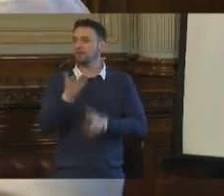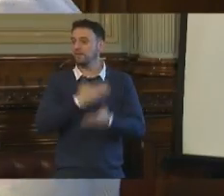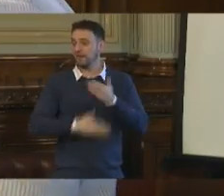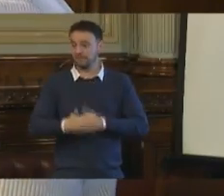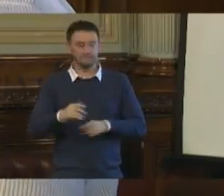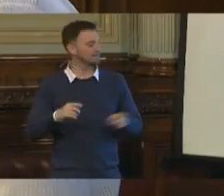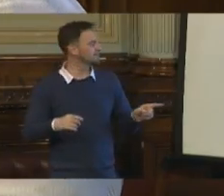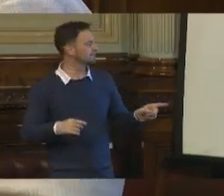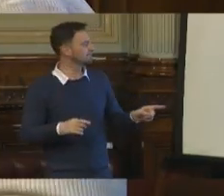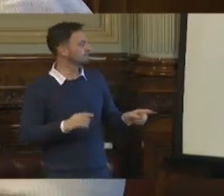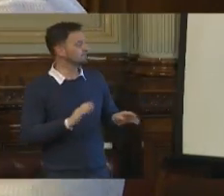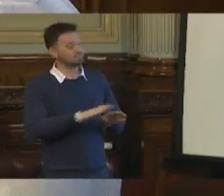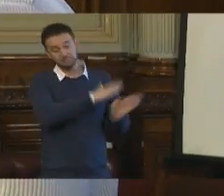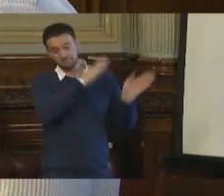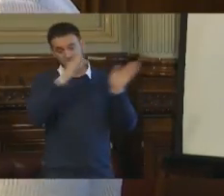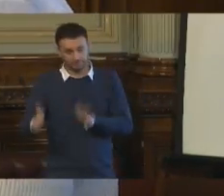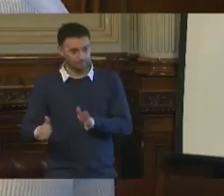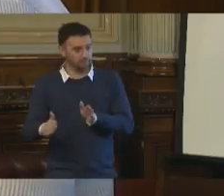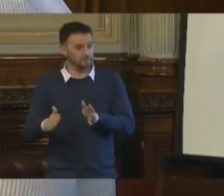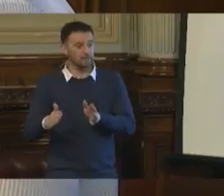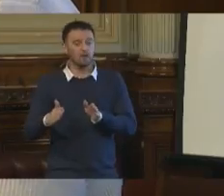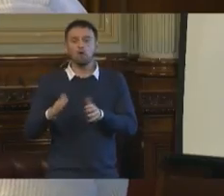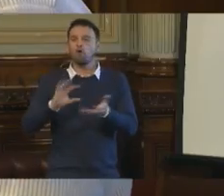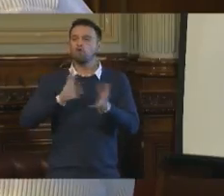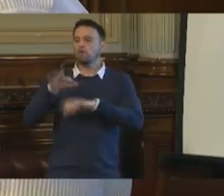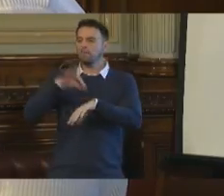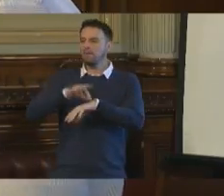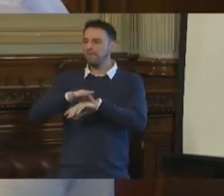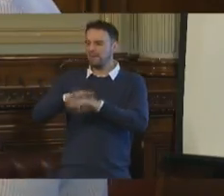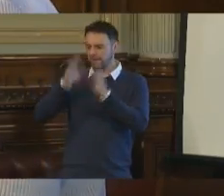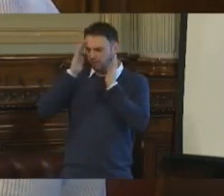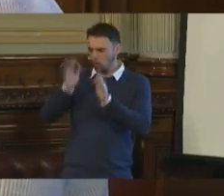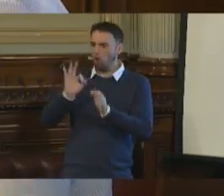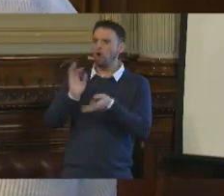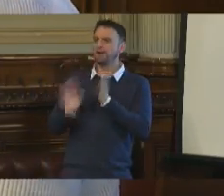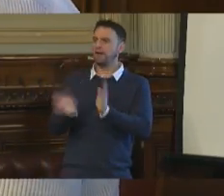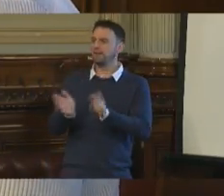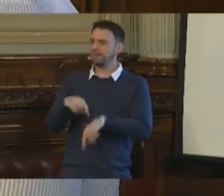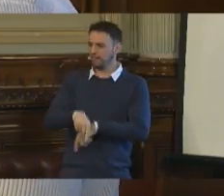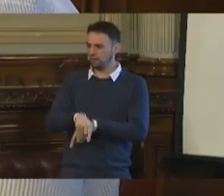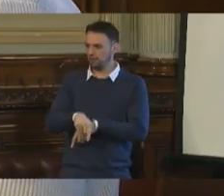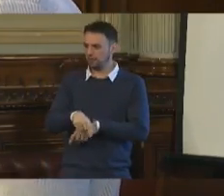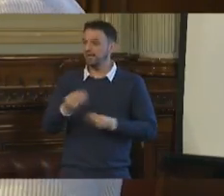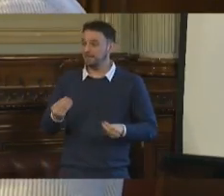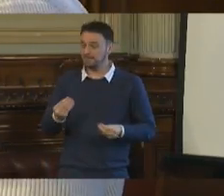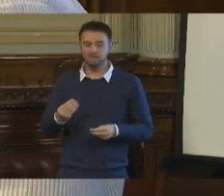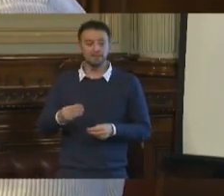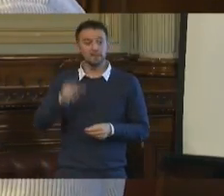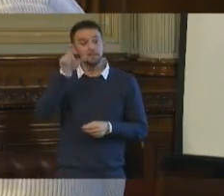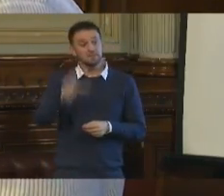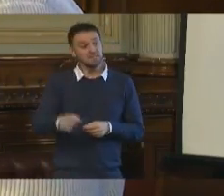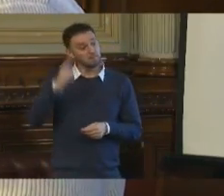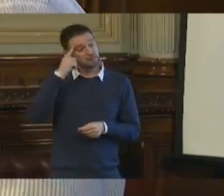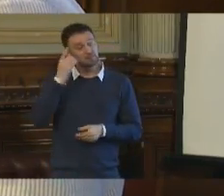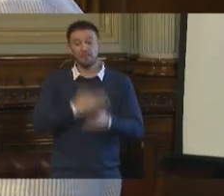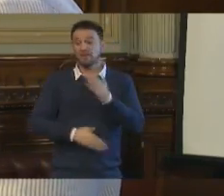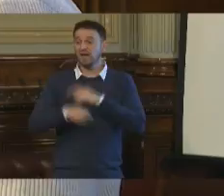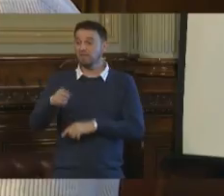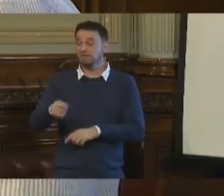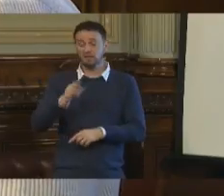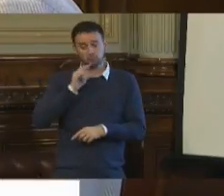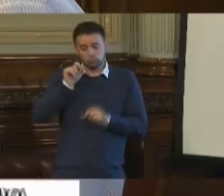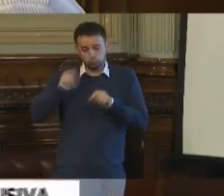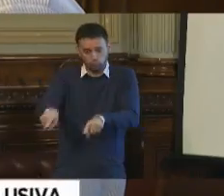discapacidad y llegamos a lo que llamamos un modelo médico o un modelo rehabilitador donde se concebía que la